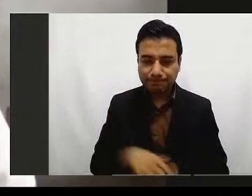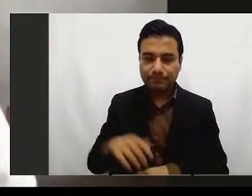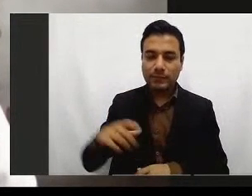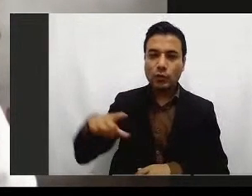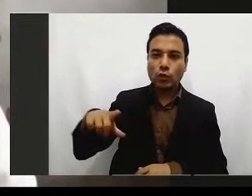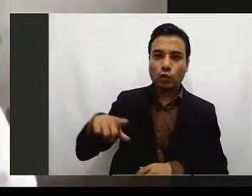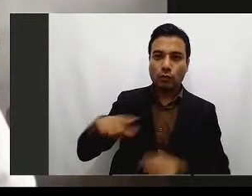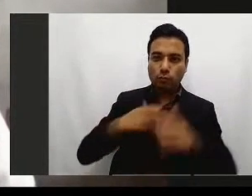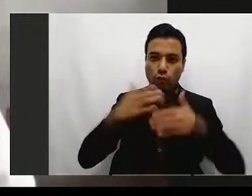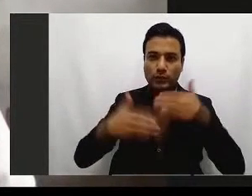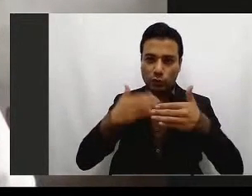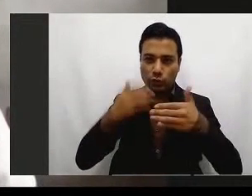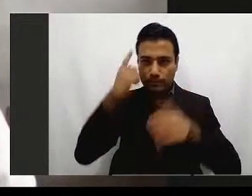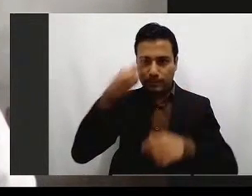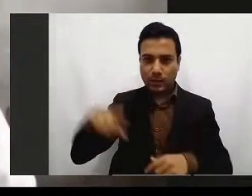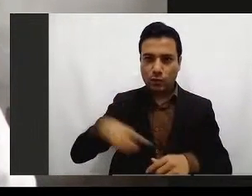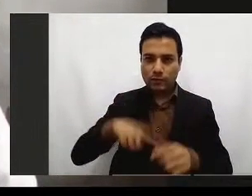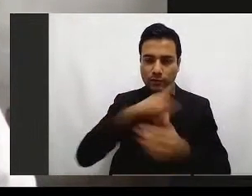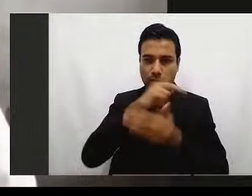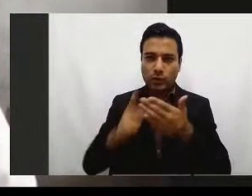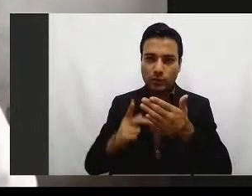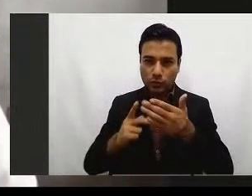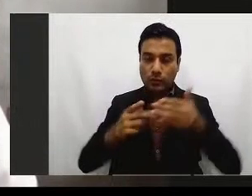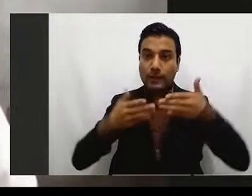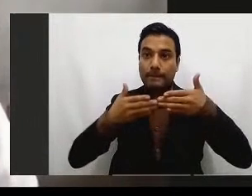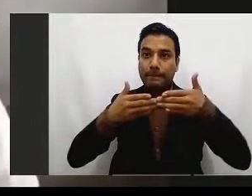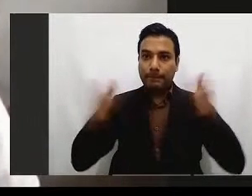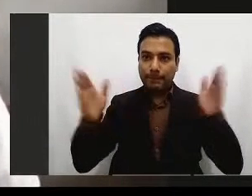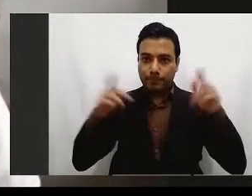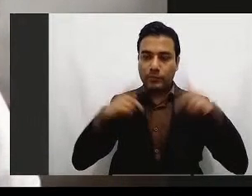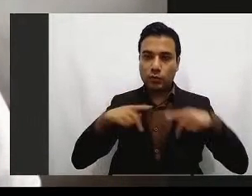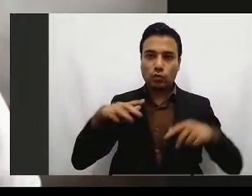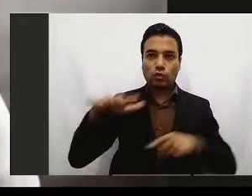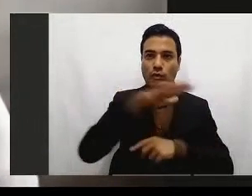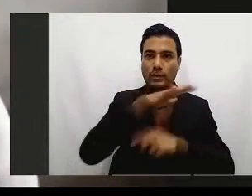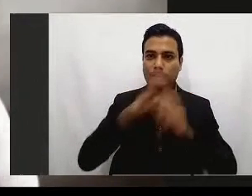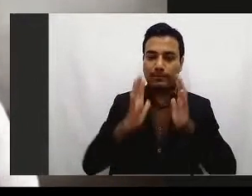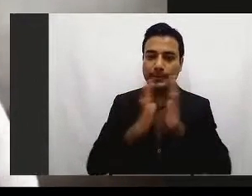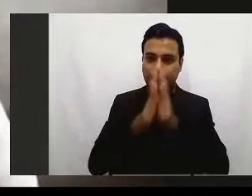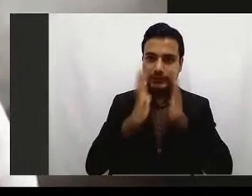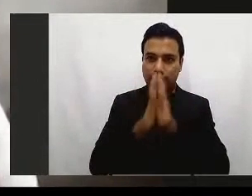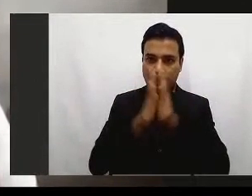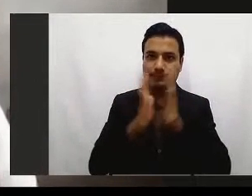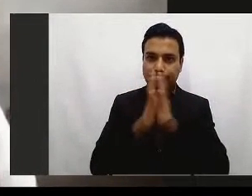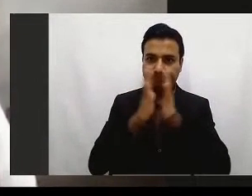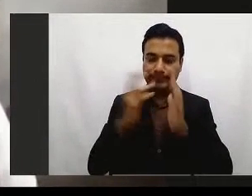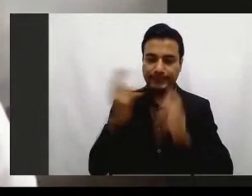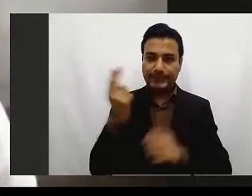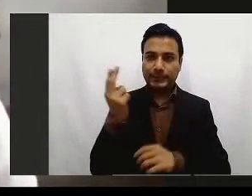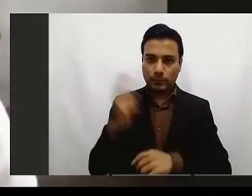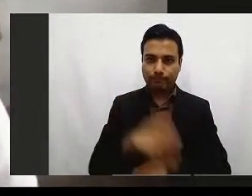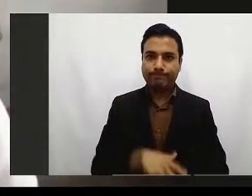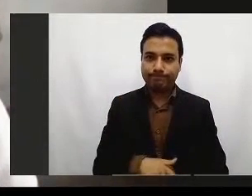pública, abriéndolo a la participación ciudadana informada, dirigida y facilitada.